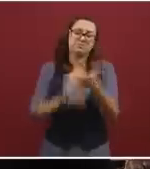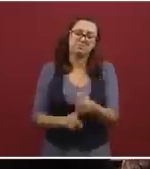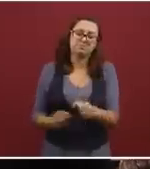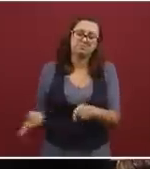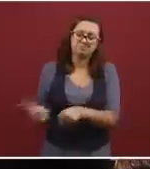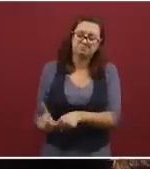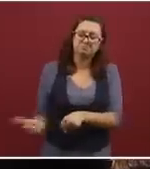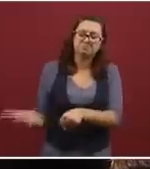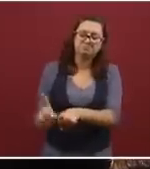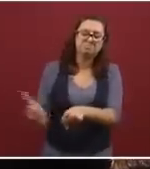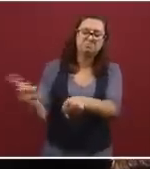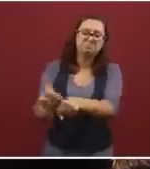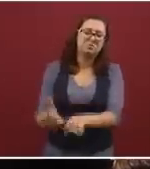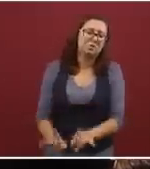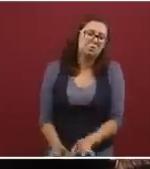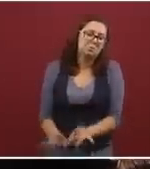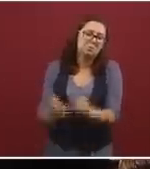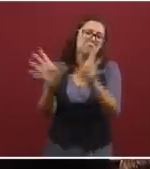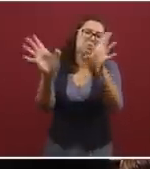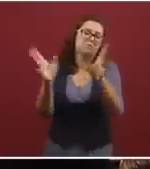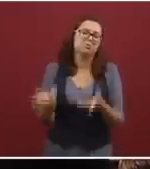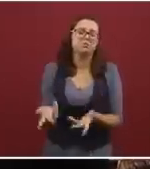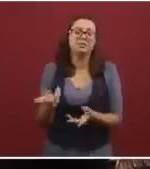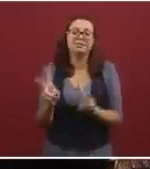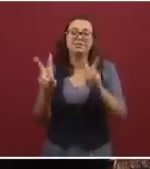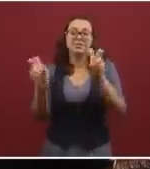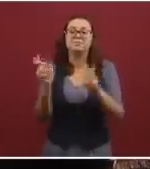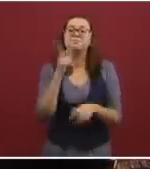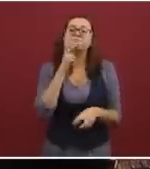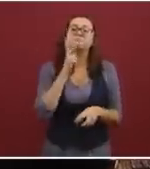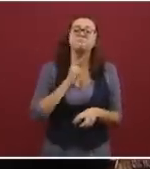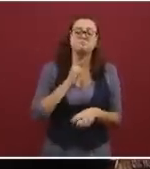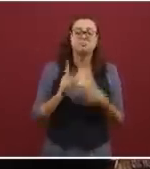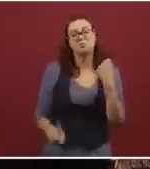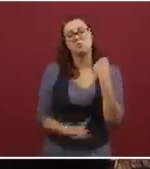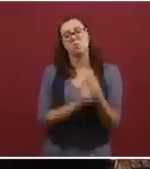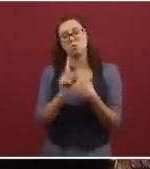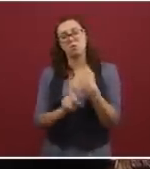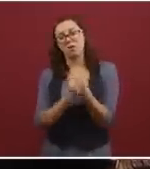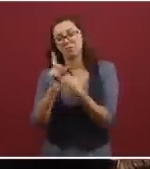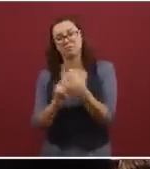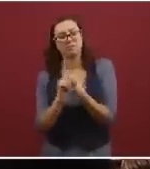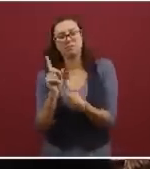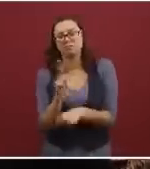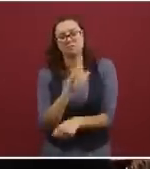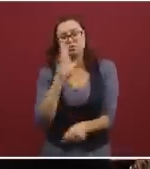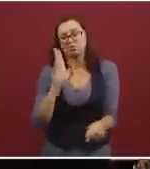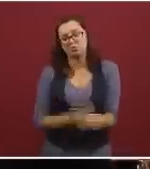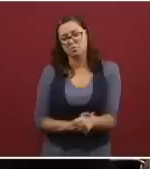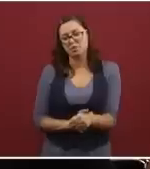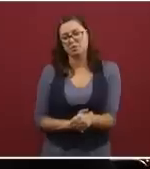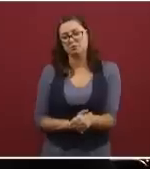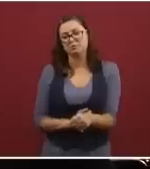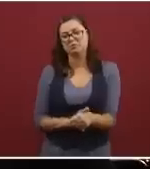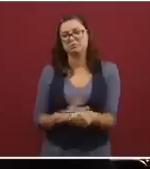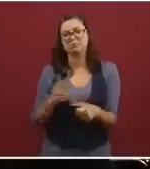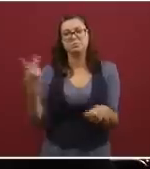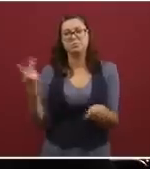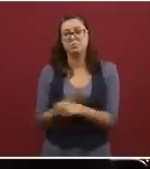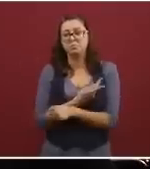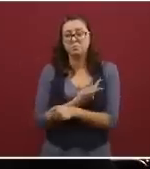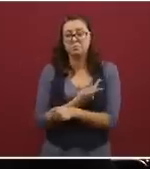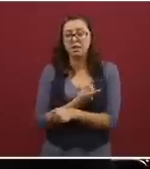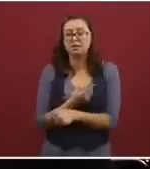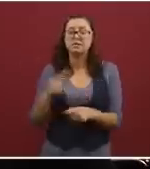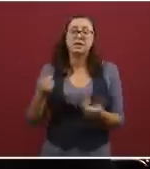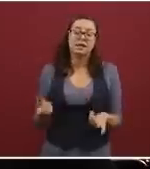humana, pero concretamente en el caso del petróleo, pues tuvimos problemas, tuvimos baja presión en la red de